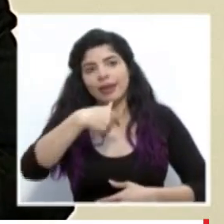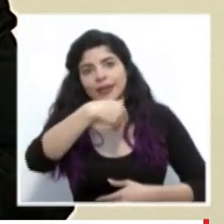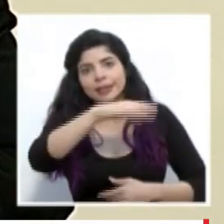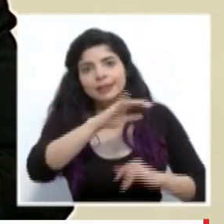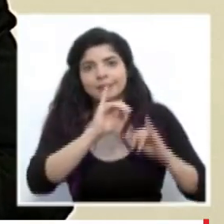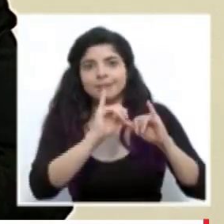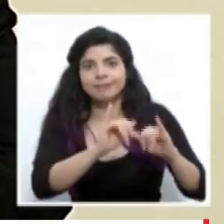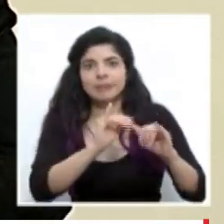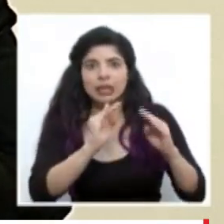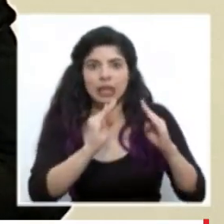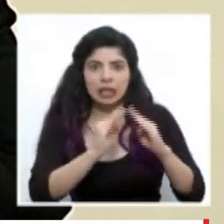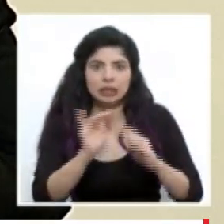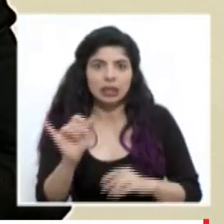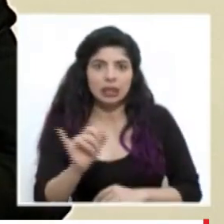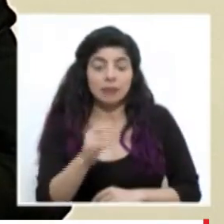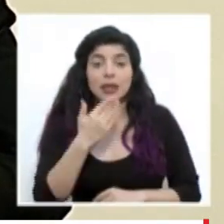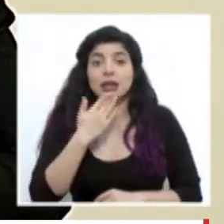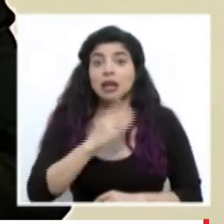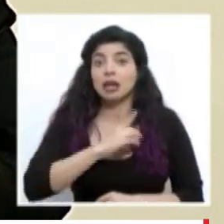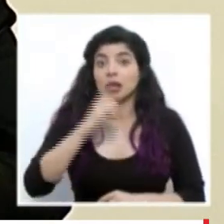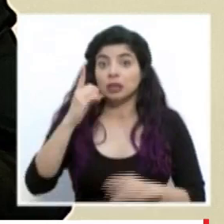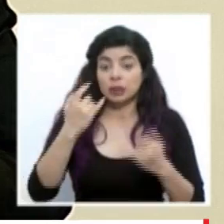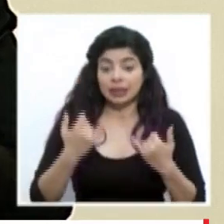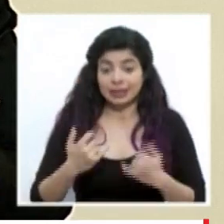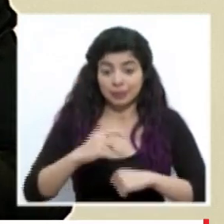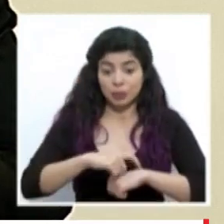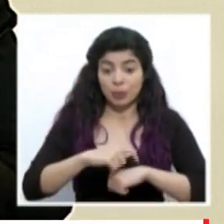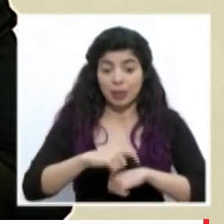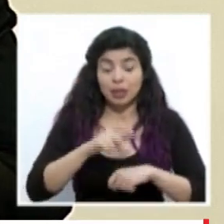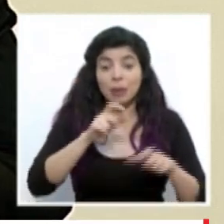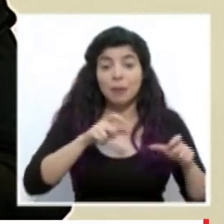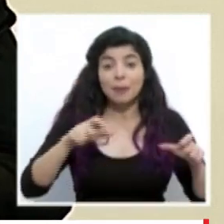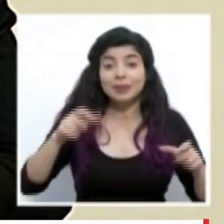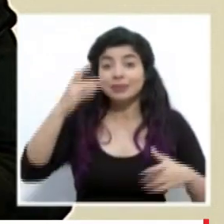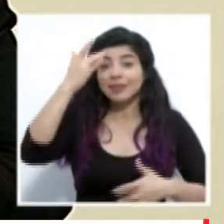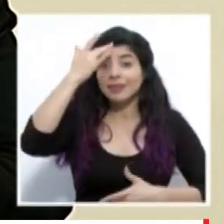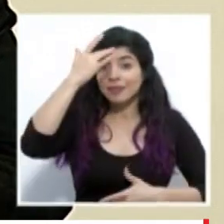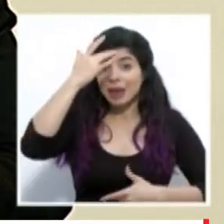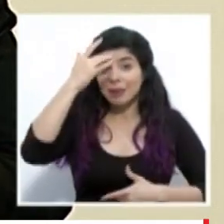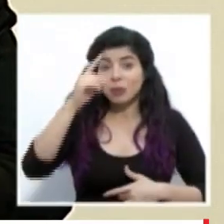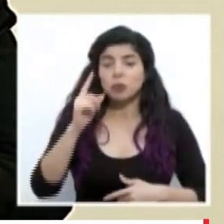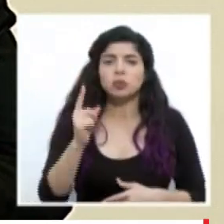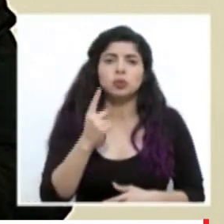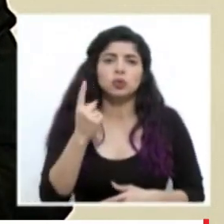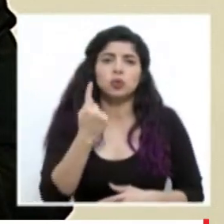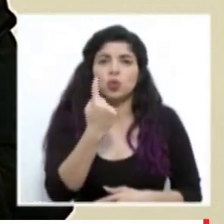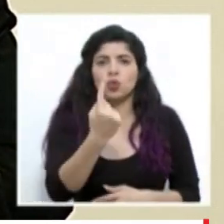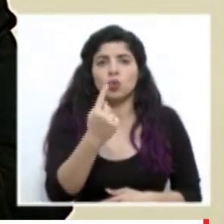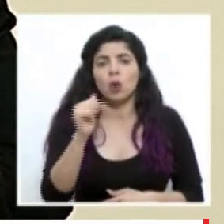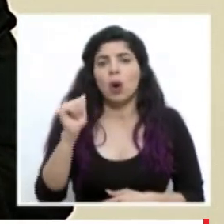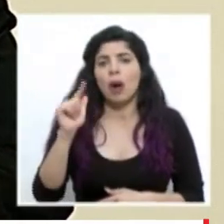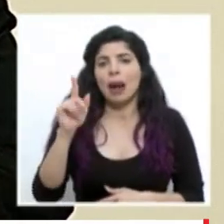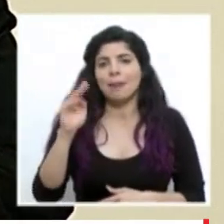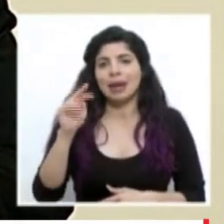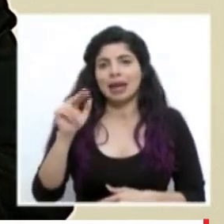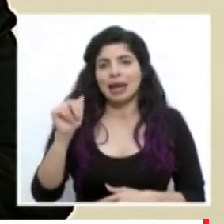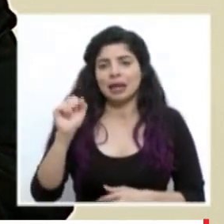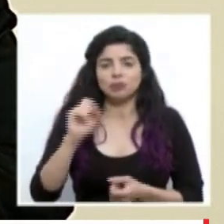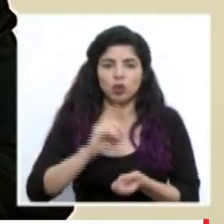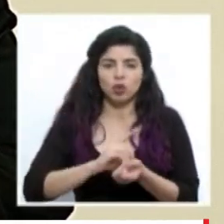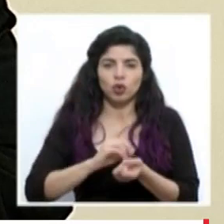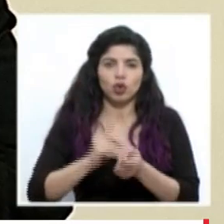en cuarentena a la casa. Gracias a Dios por el momento del personal que se ha enfermado, solamente el doctor Albernas ha